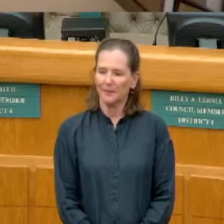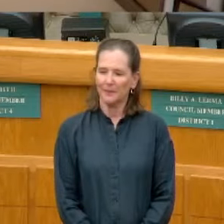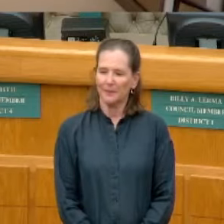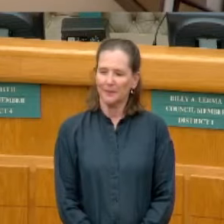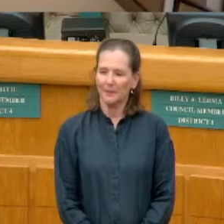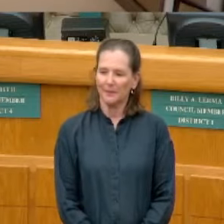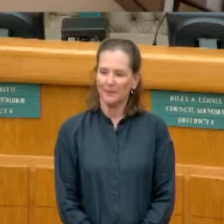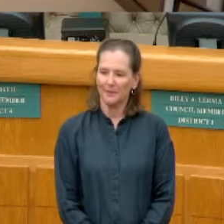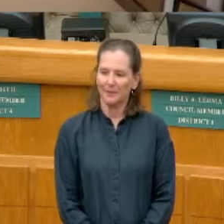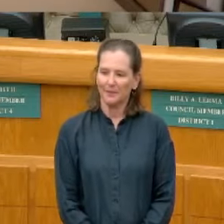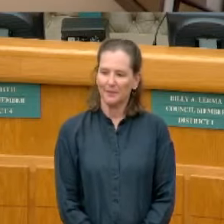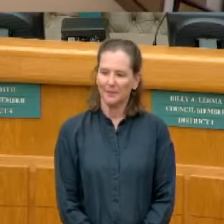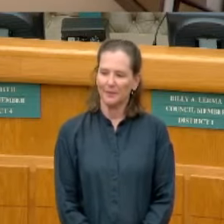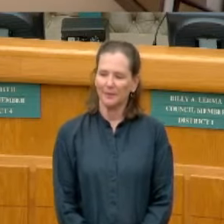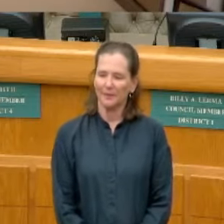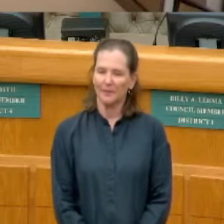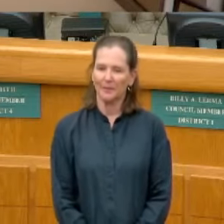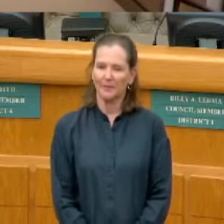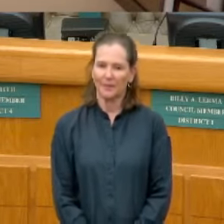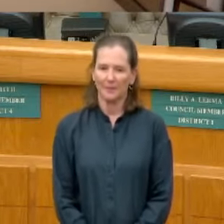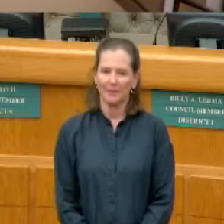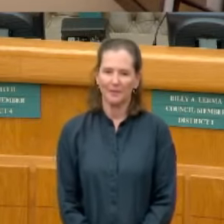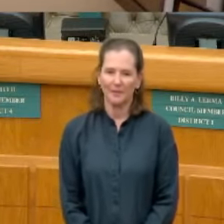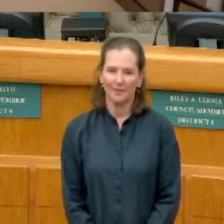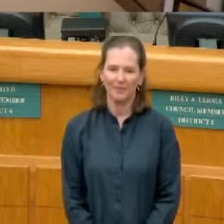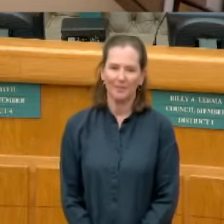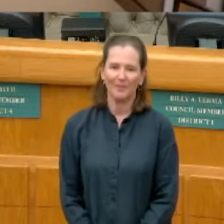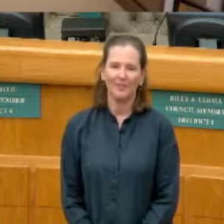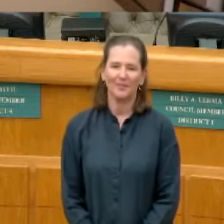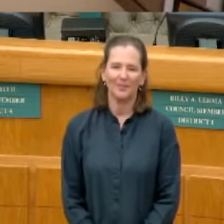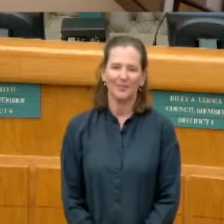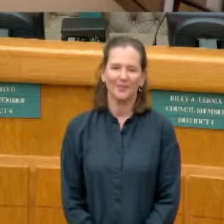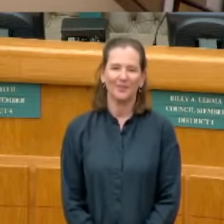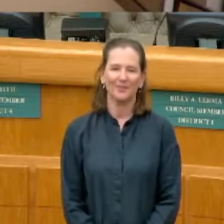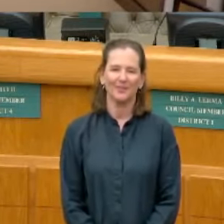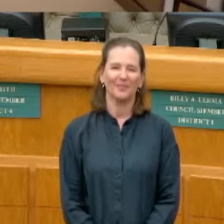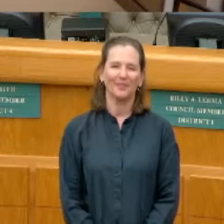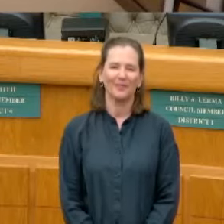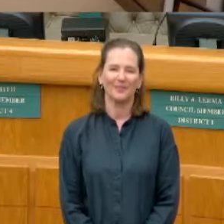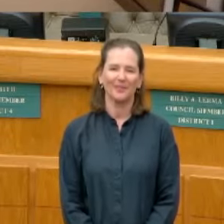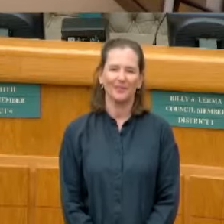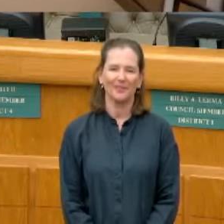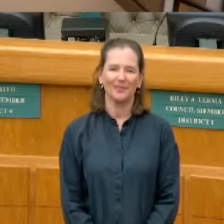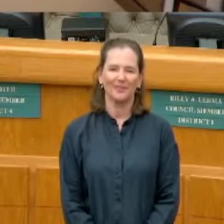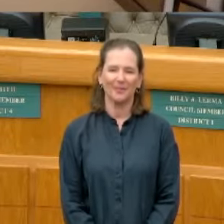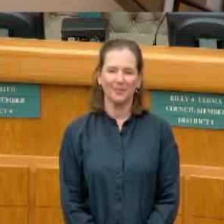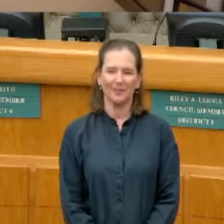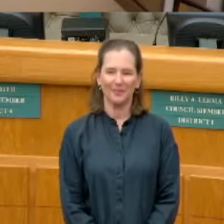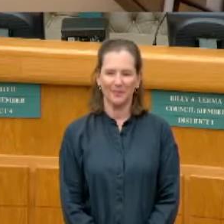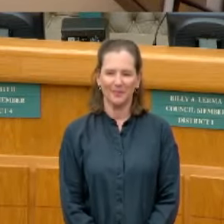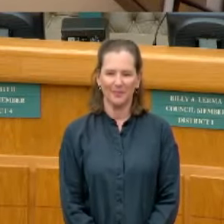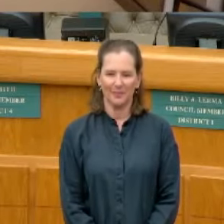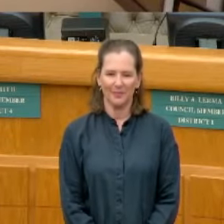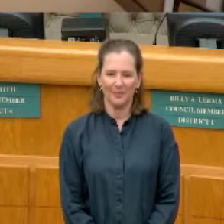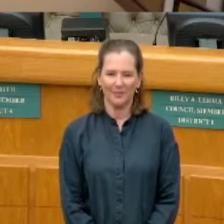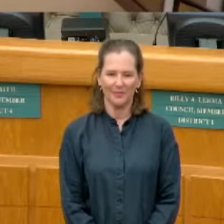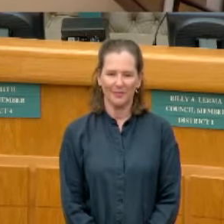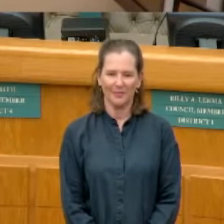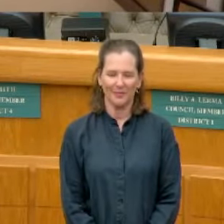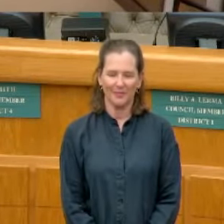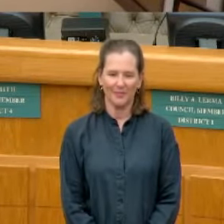de las hospitalizaciones en el condado es por casos de coronavirus. Las camas disponibles en los hospitales es del 7%, el punto más bajo que se ha